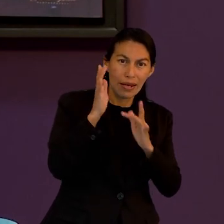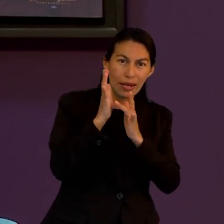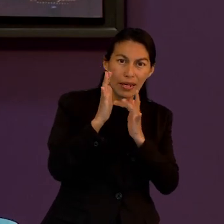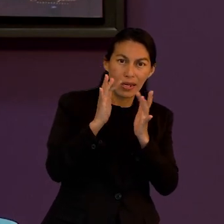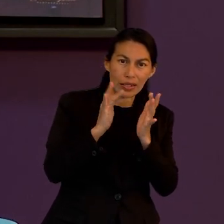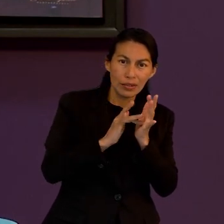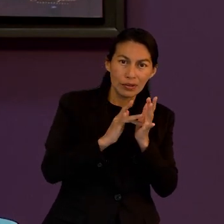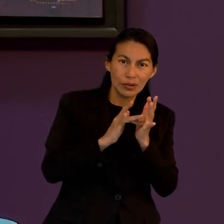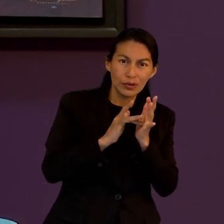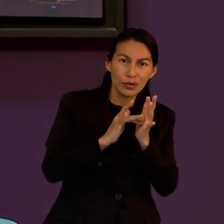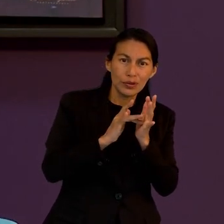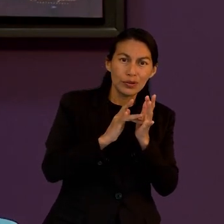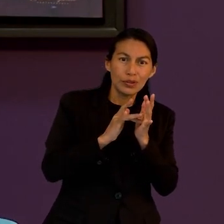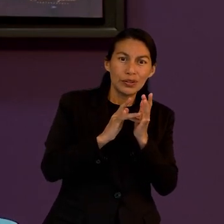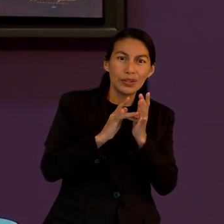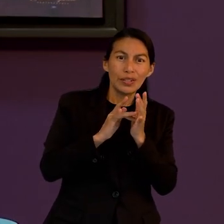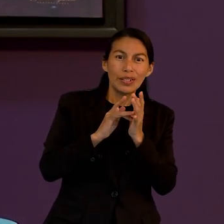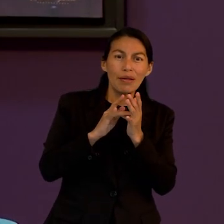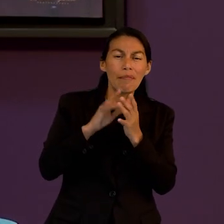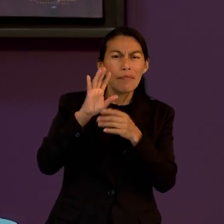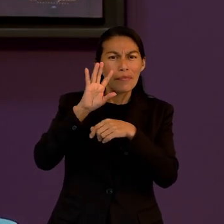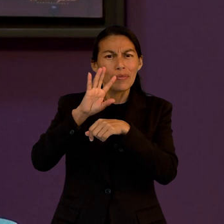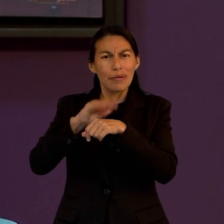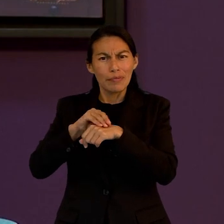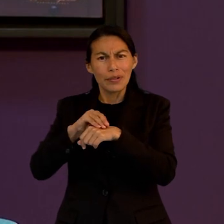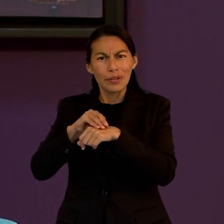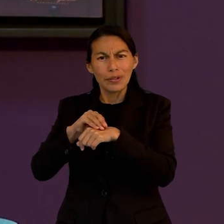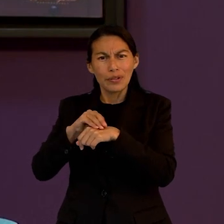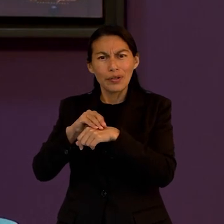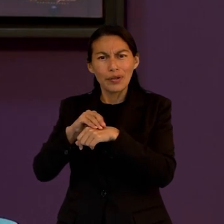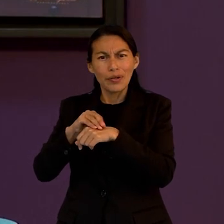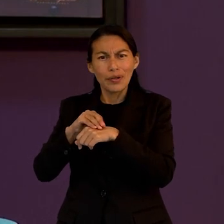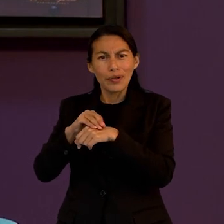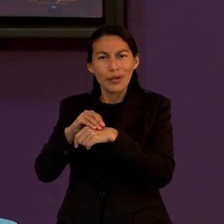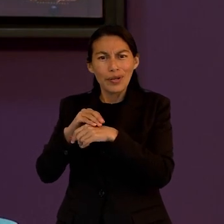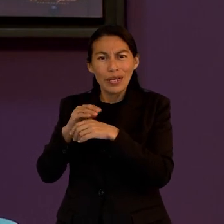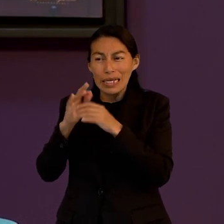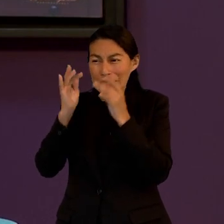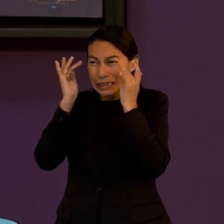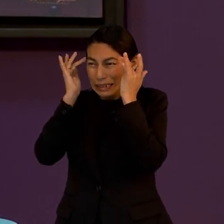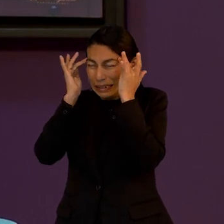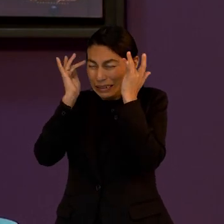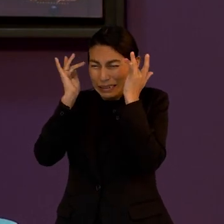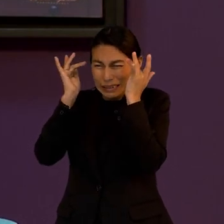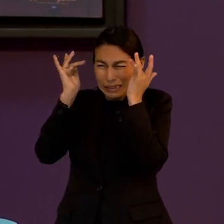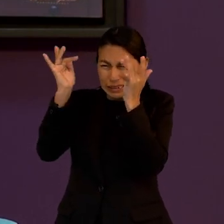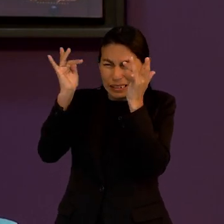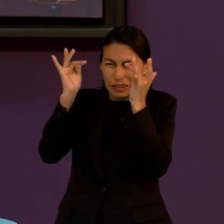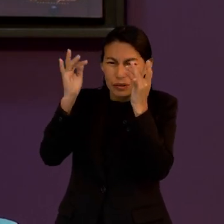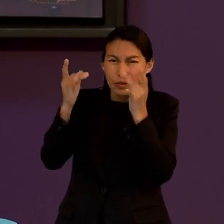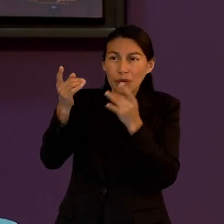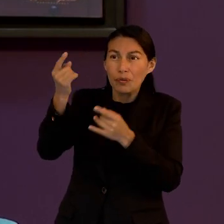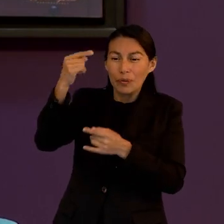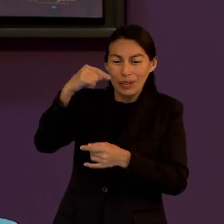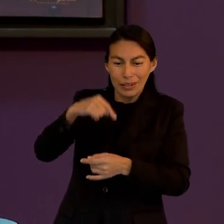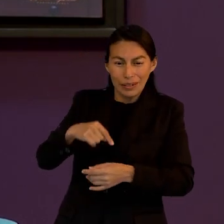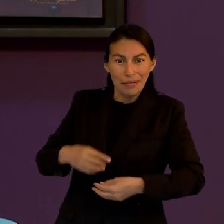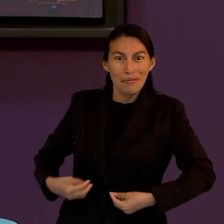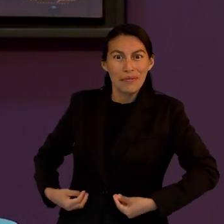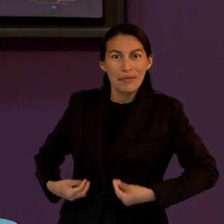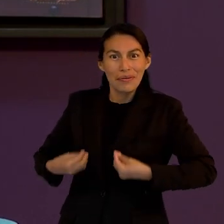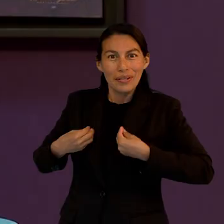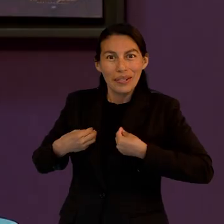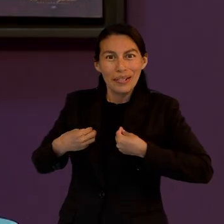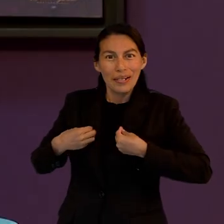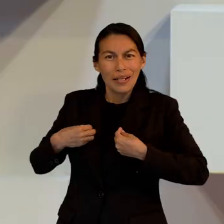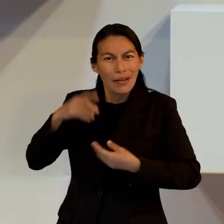gloria como decía el versículo y jesús hizo posible un dios santo viviera en medio de un pueblo imperfecto